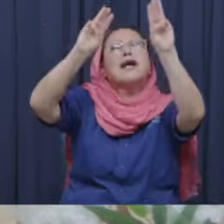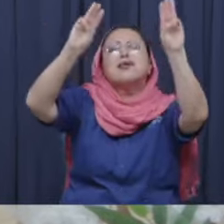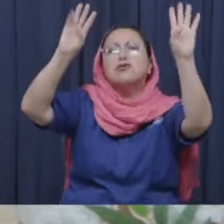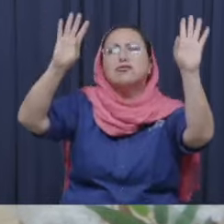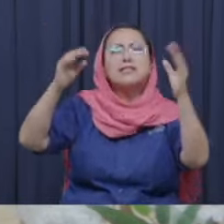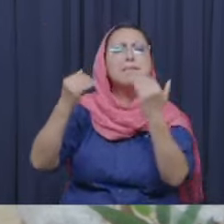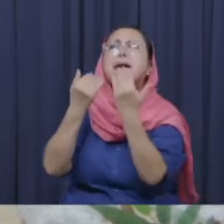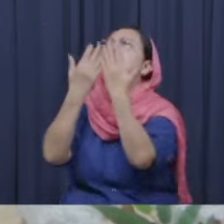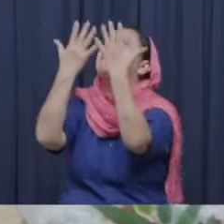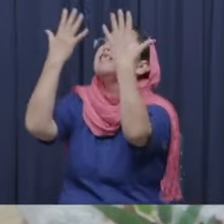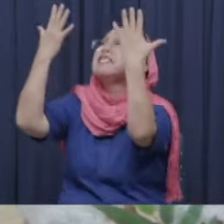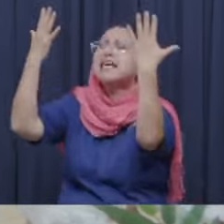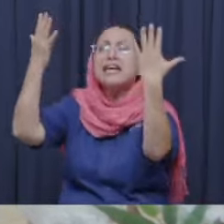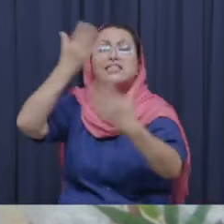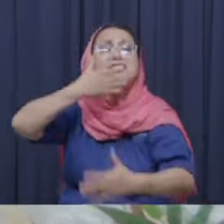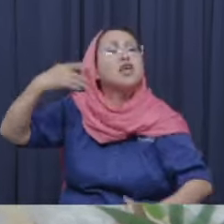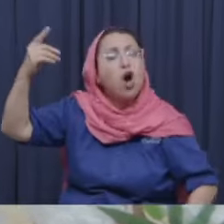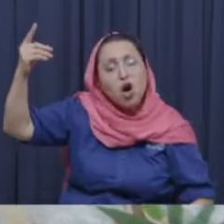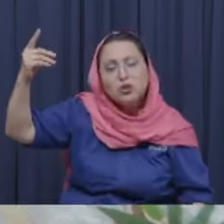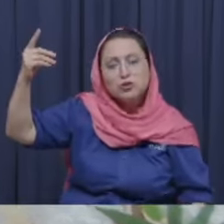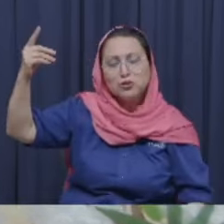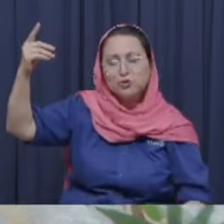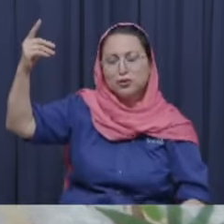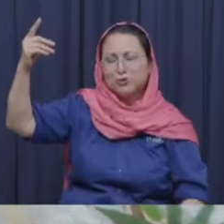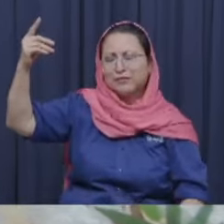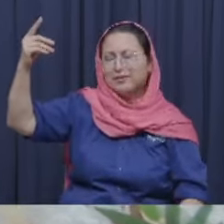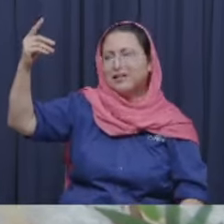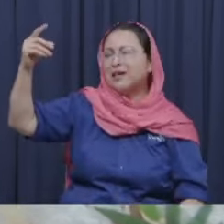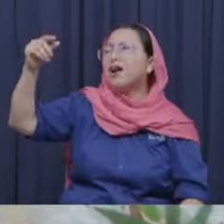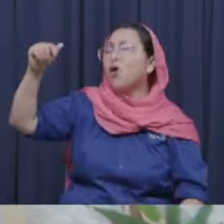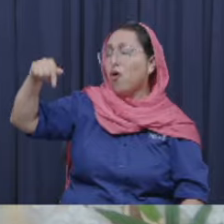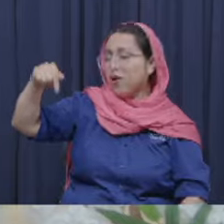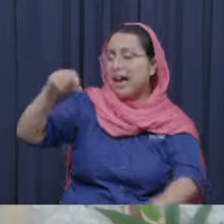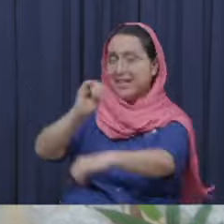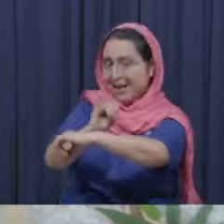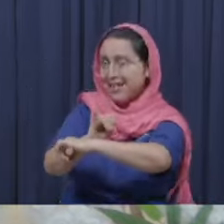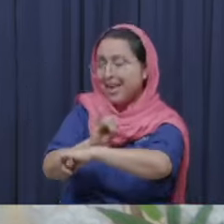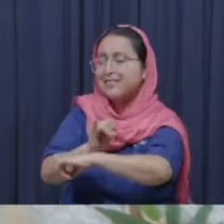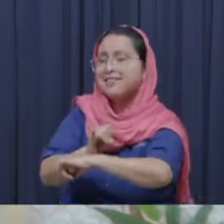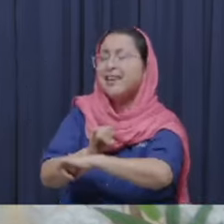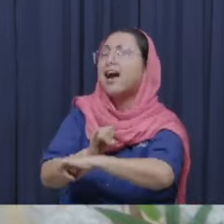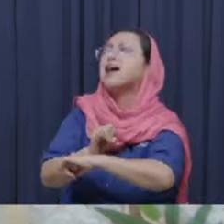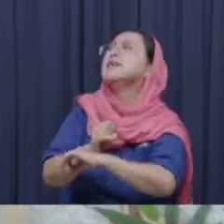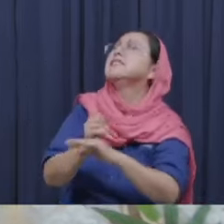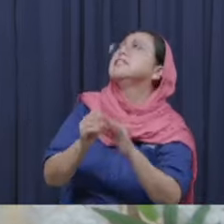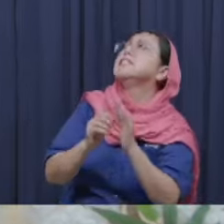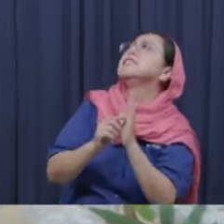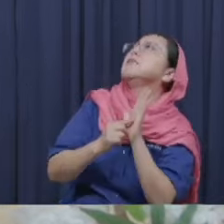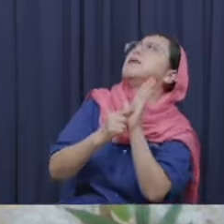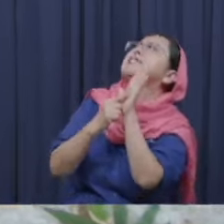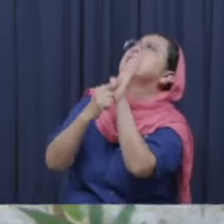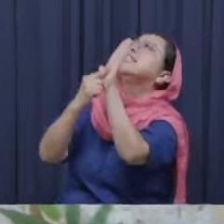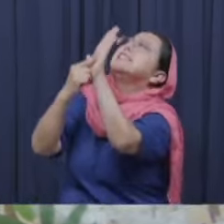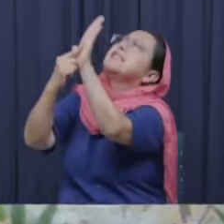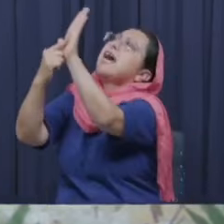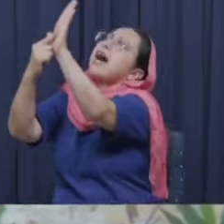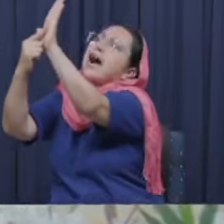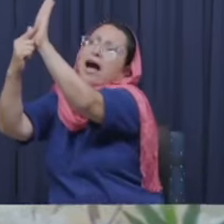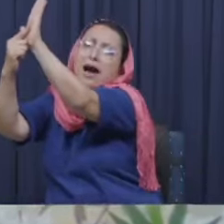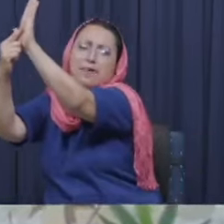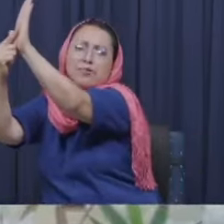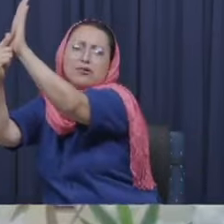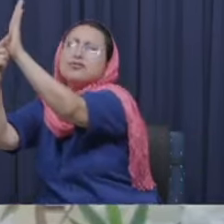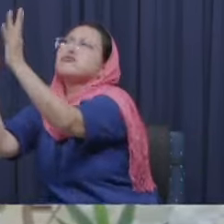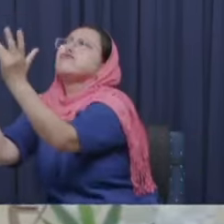en medio de nosotros, Señor. Hoy nos estamos poniendo de acuerdo con tu pueblo, Padre bendito, y estamos elevando y presentando delante